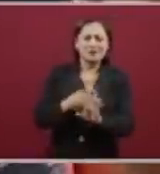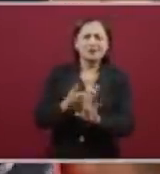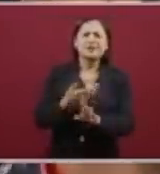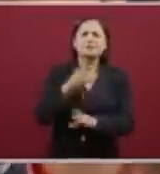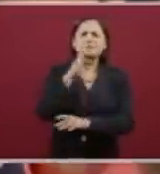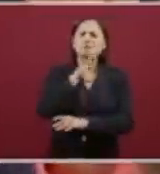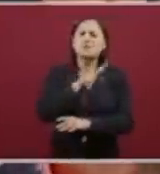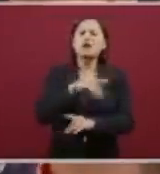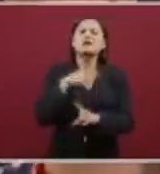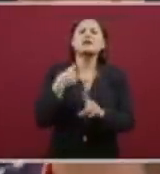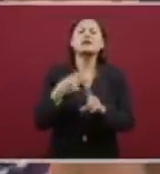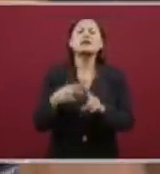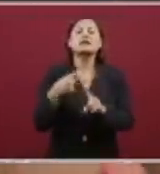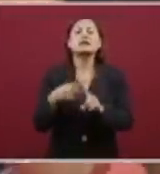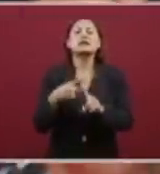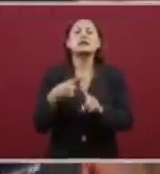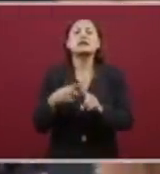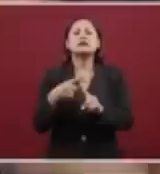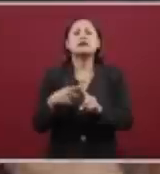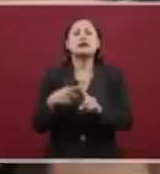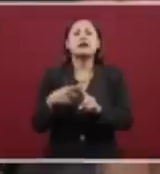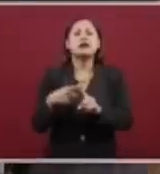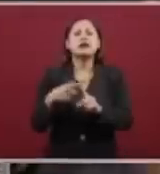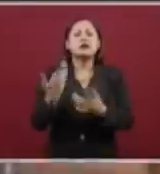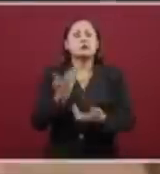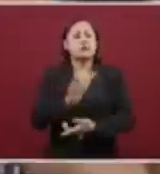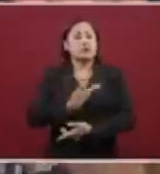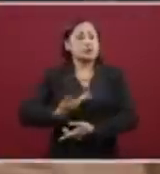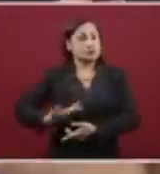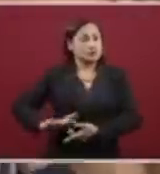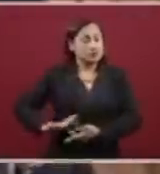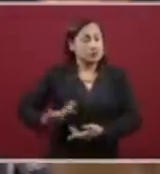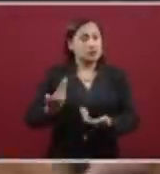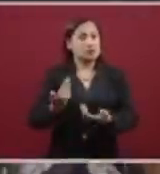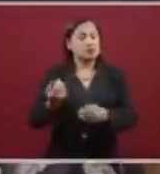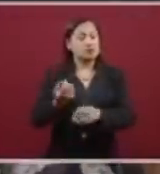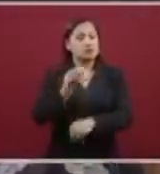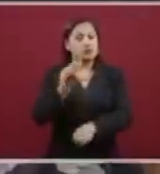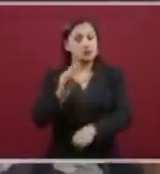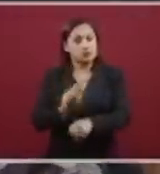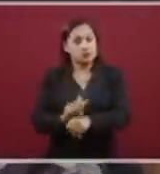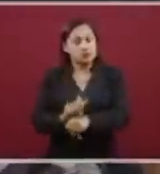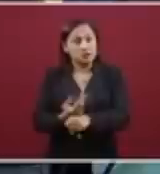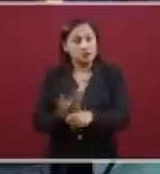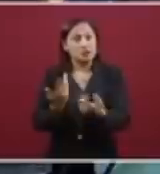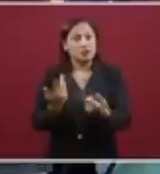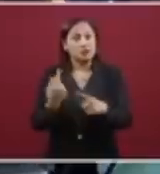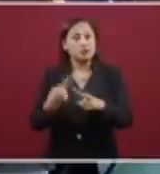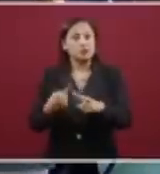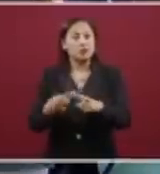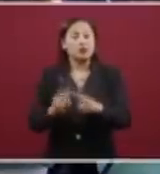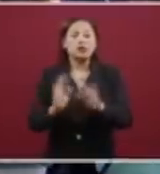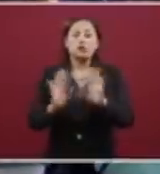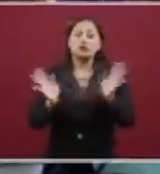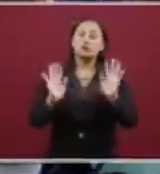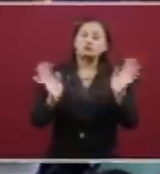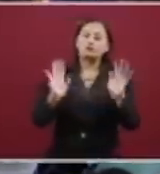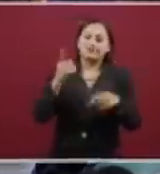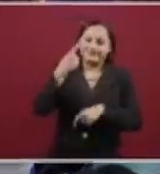ese a nivel presidente de la republica secretario funcionarios privados nosotros no podemos